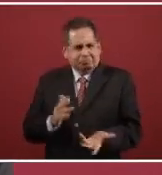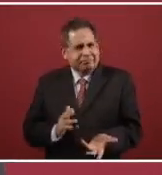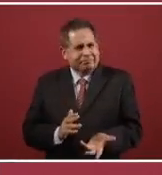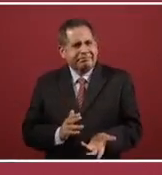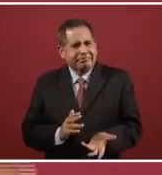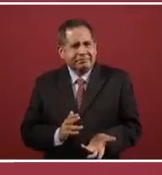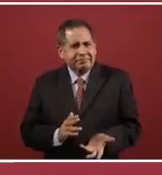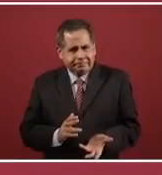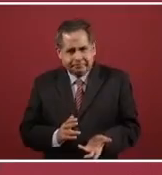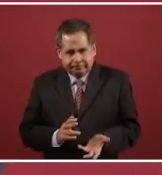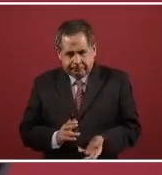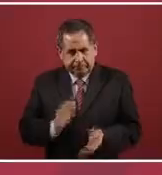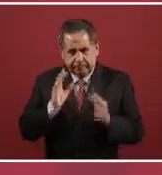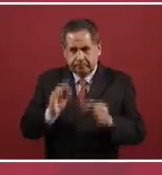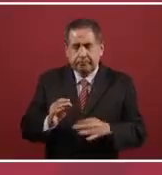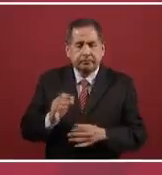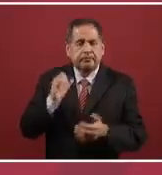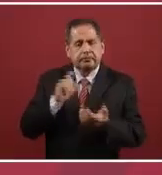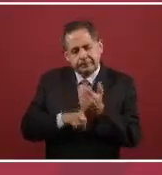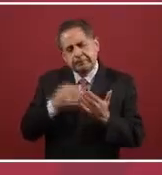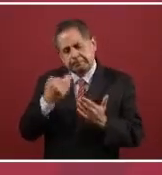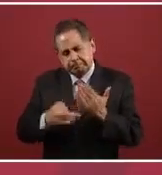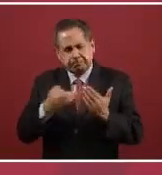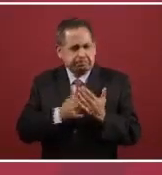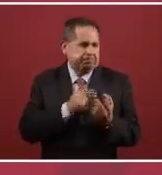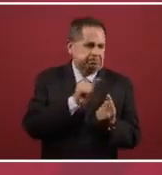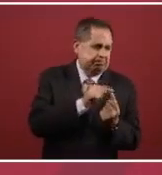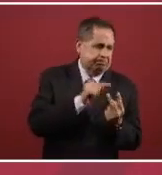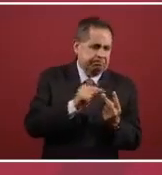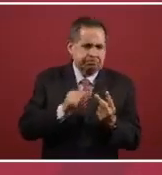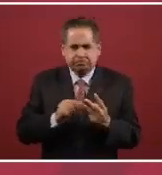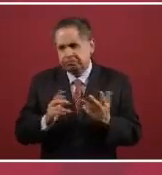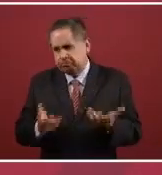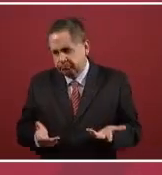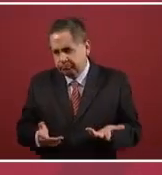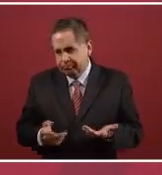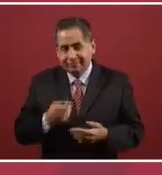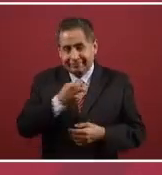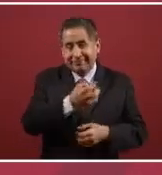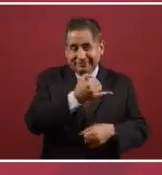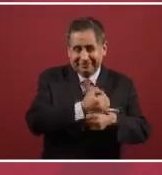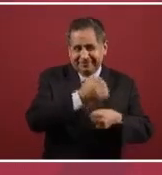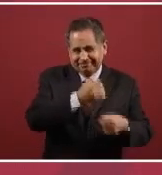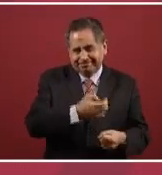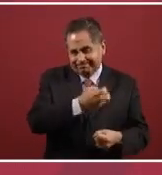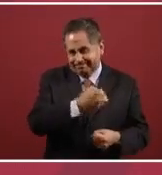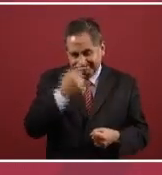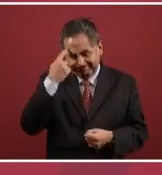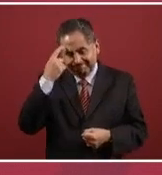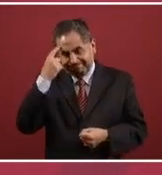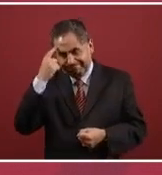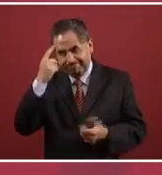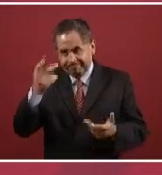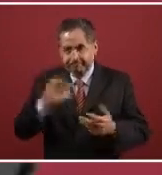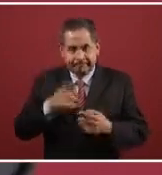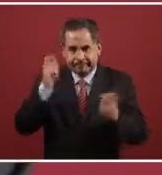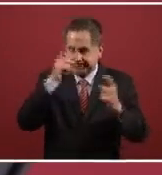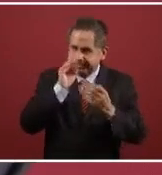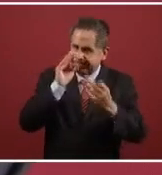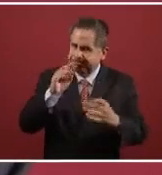Tenemos asuntos pendientes, esto de la inseguridad es un